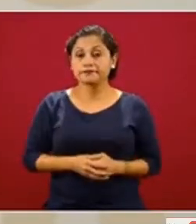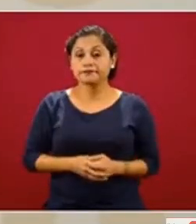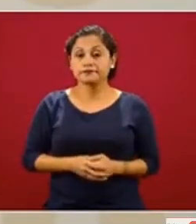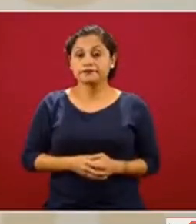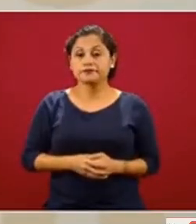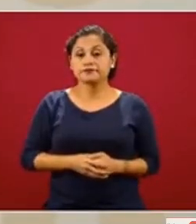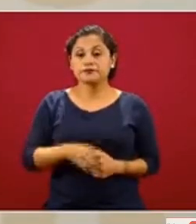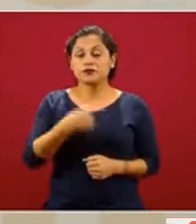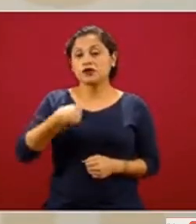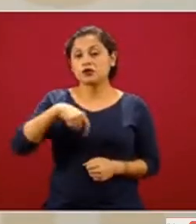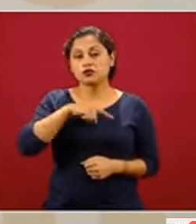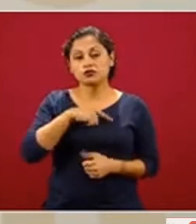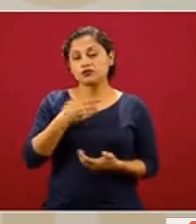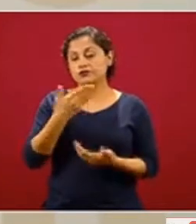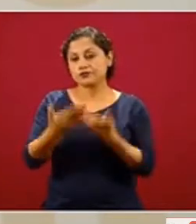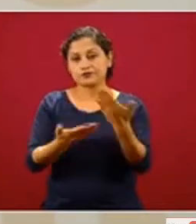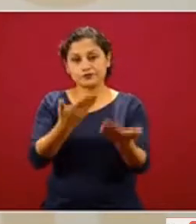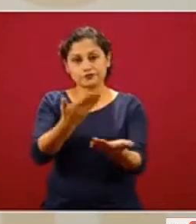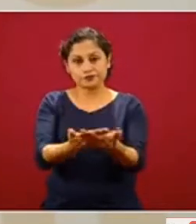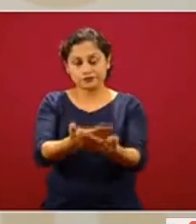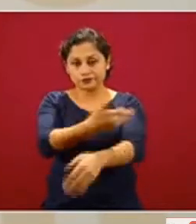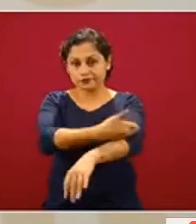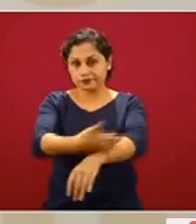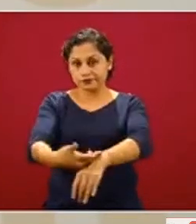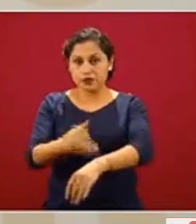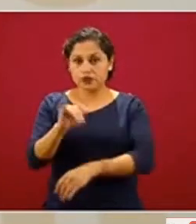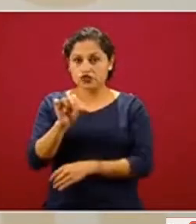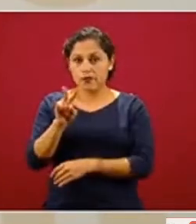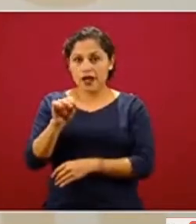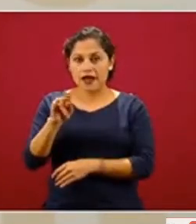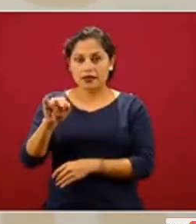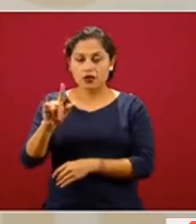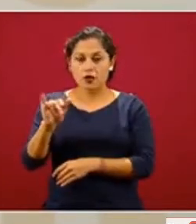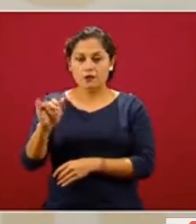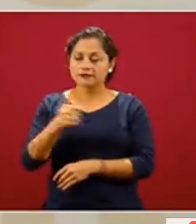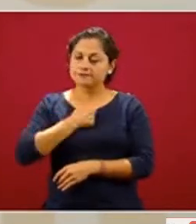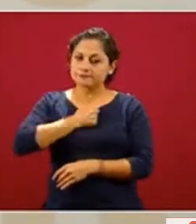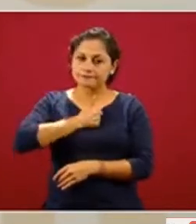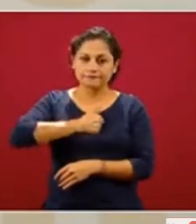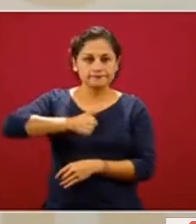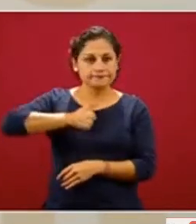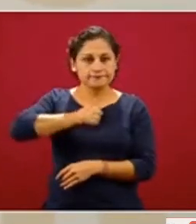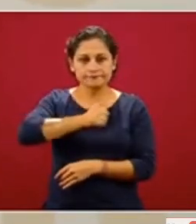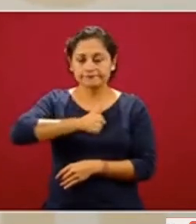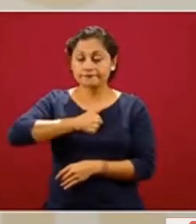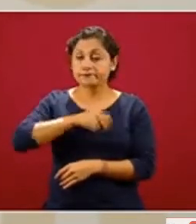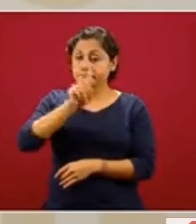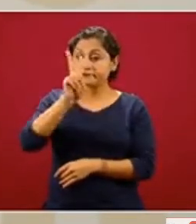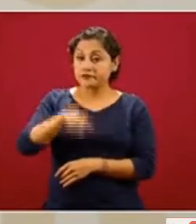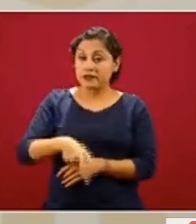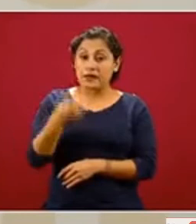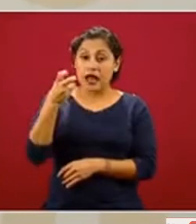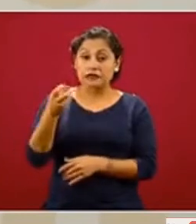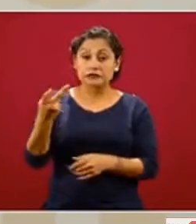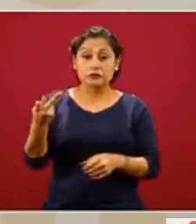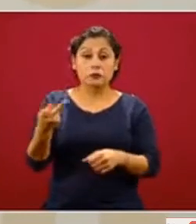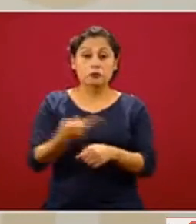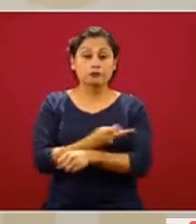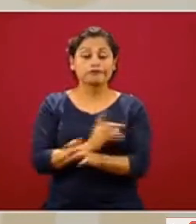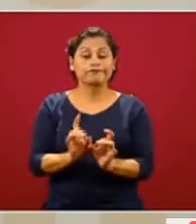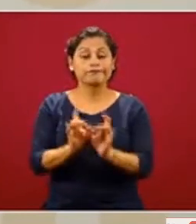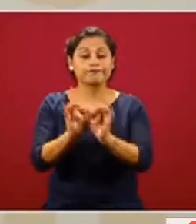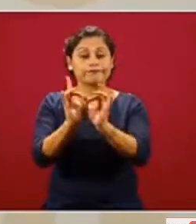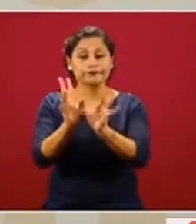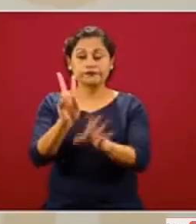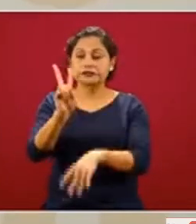expresamos nuestras condolencias a la familia de Giovanni López. Definitivamente es un caso muy lamentable, es una